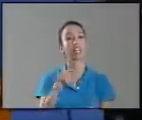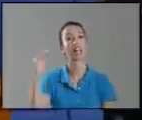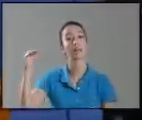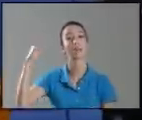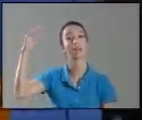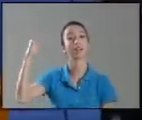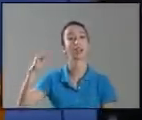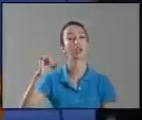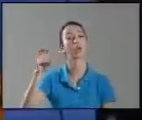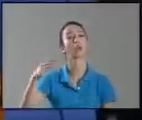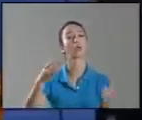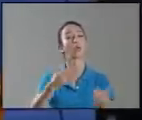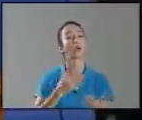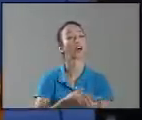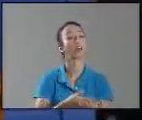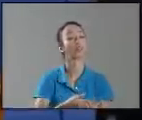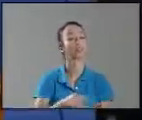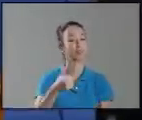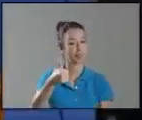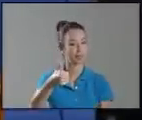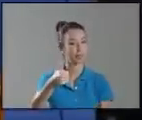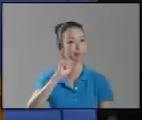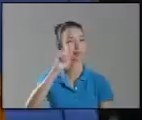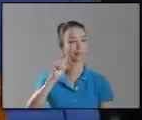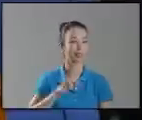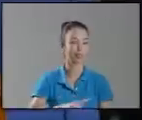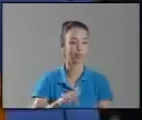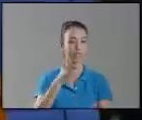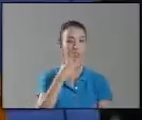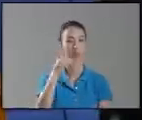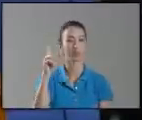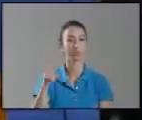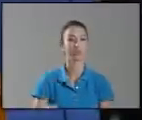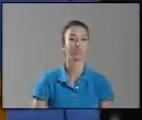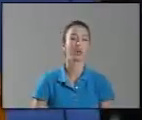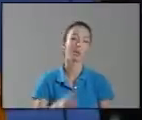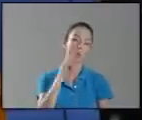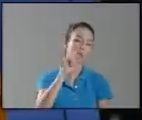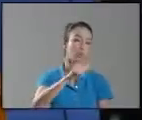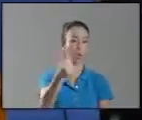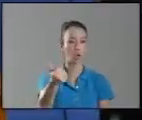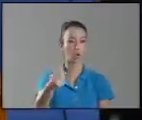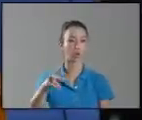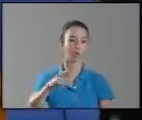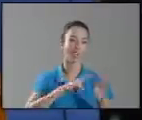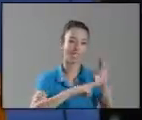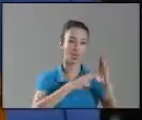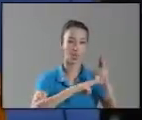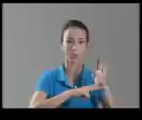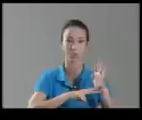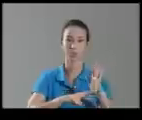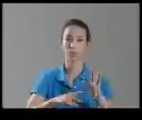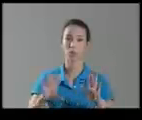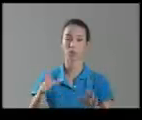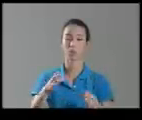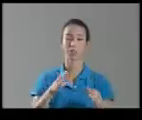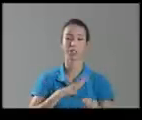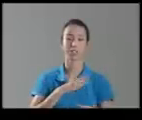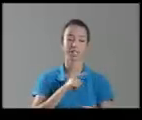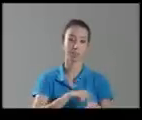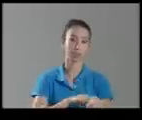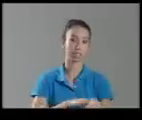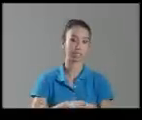llenarlas en plenitud. Déjenme leerle otro así rapidito para ver cómo estamos en la medida. ¿Cómo va en la medida? Está bien, gloria a